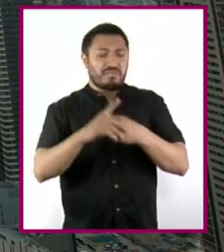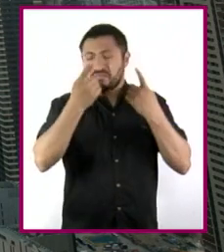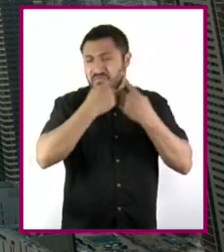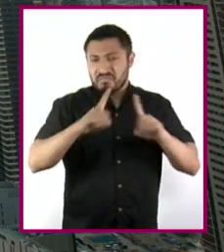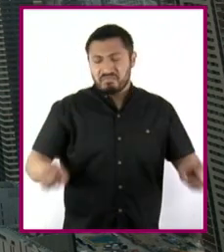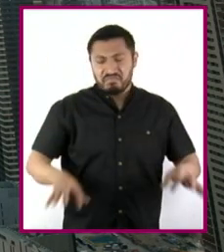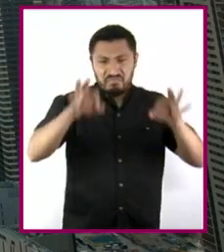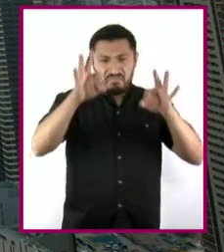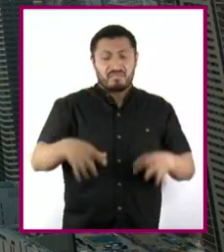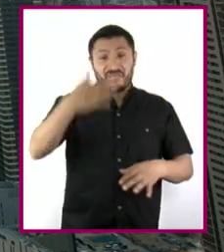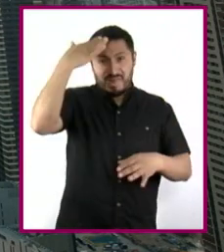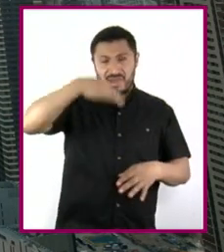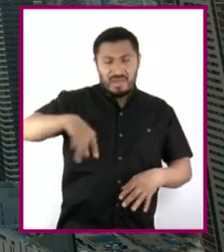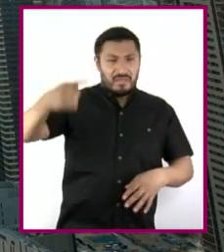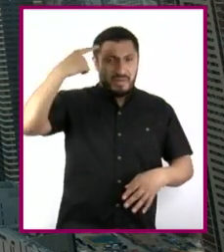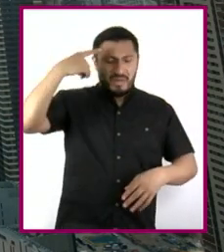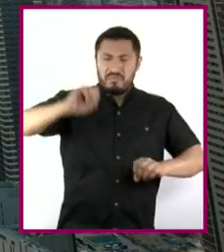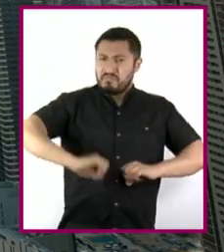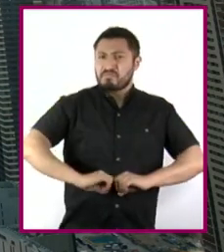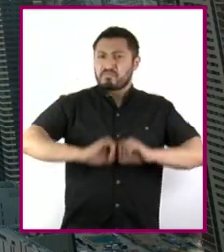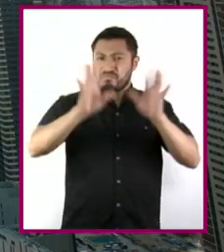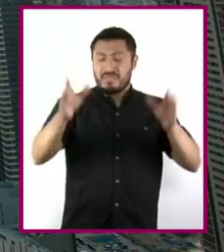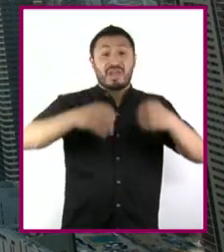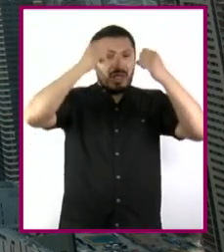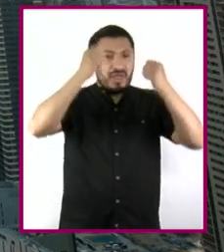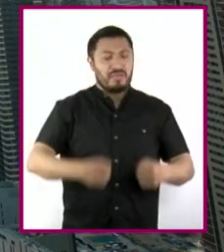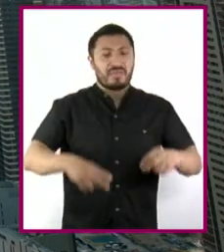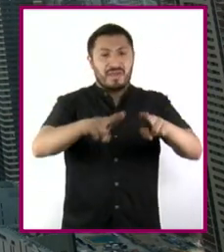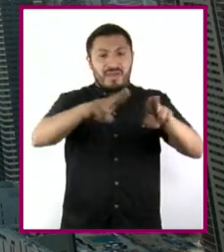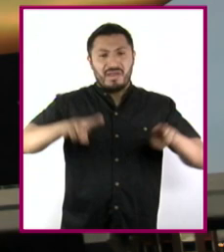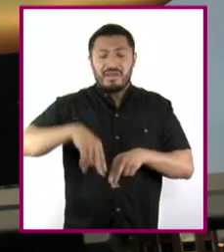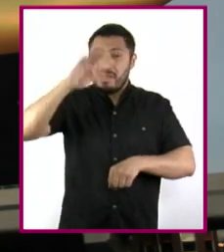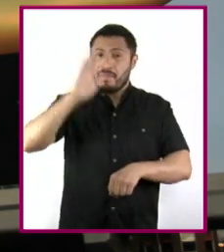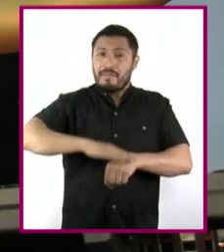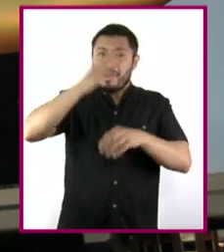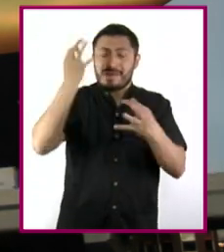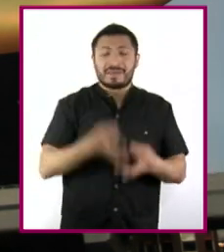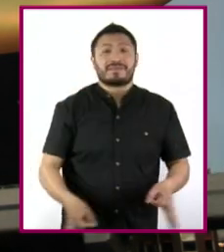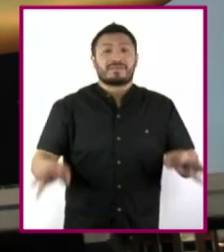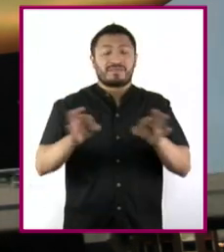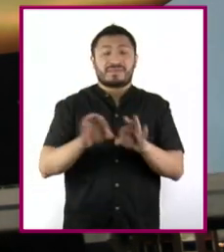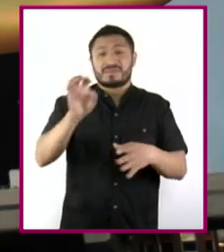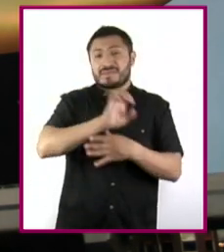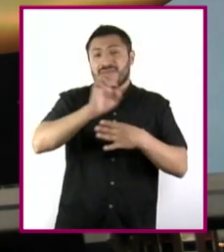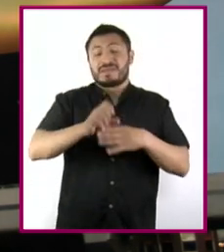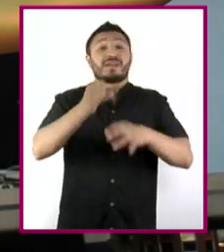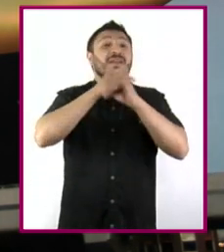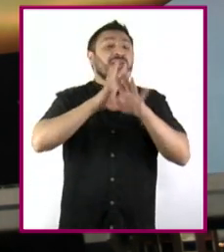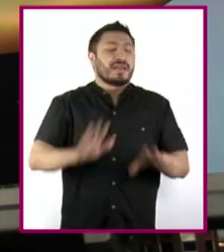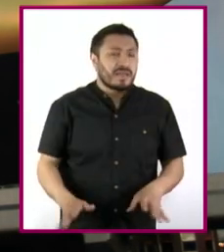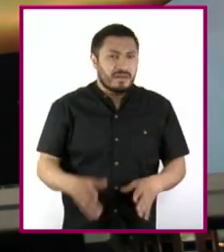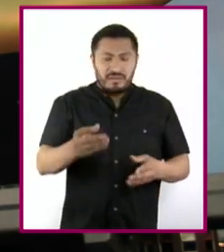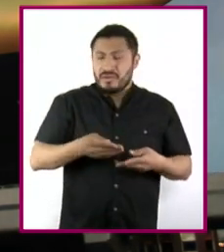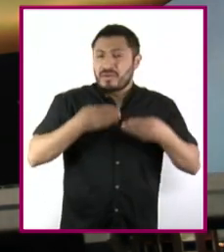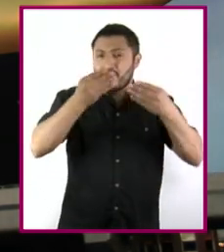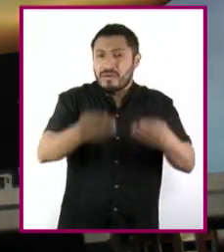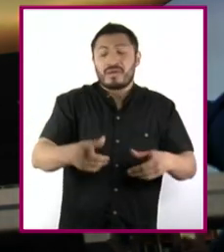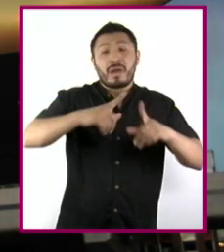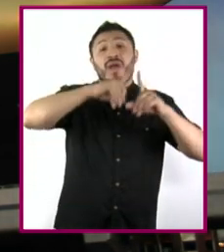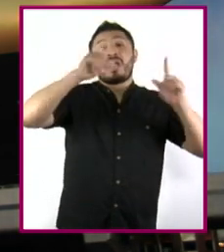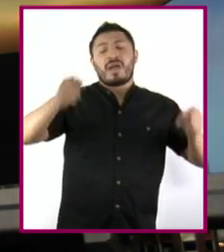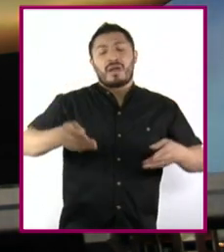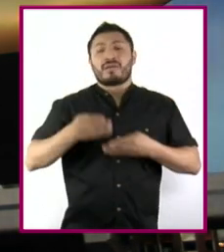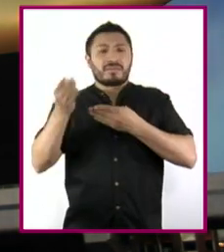sabe y tiene bien claro que la seguridad nacional es fundamental. Entonces, la información que provee a Japón a